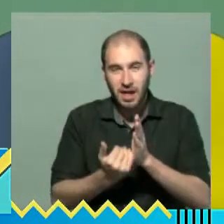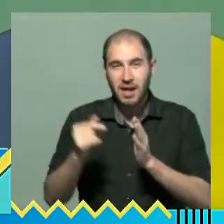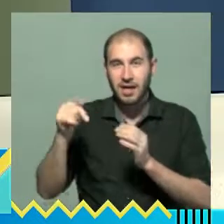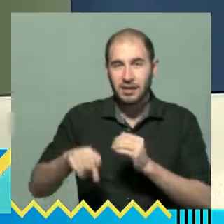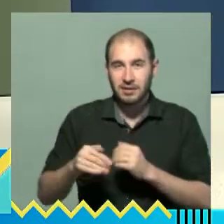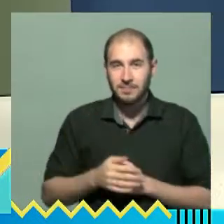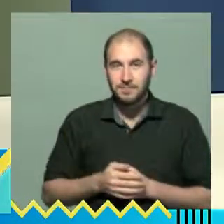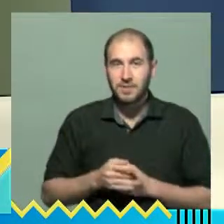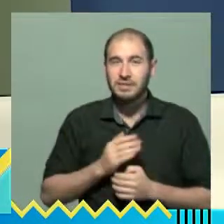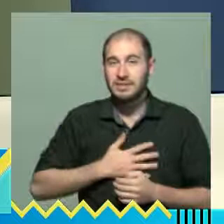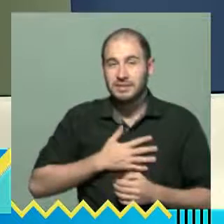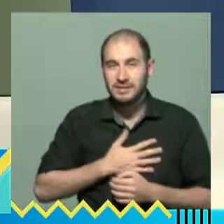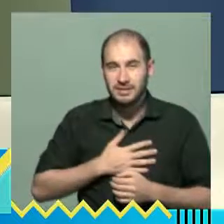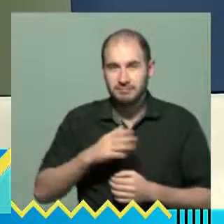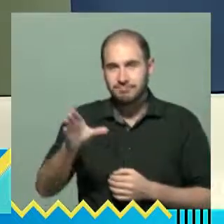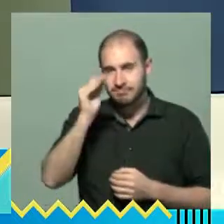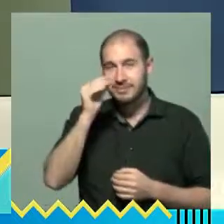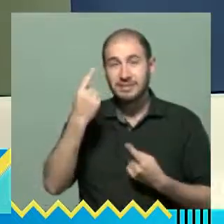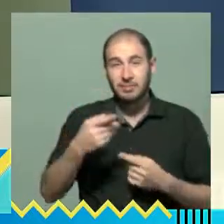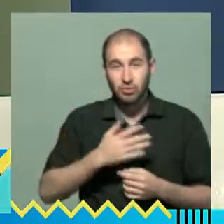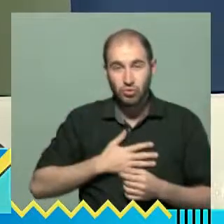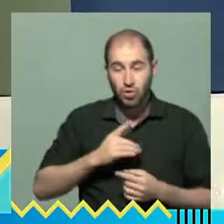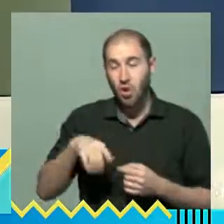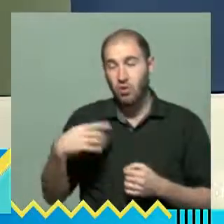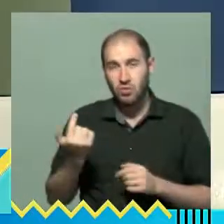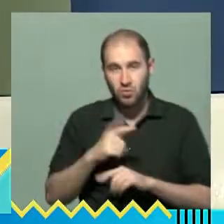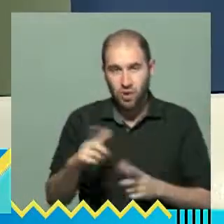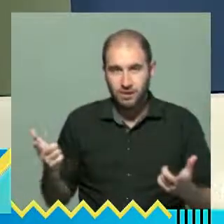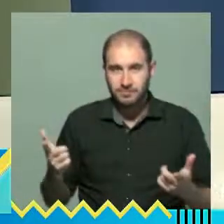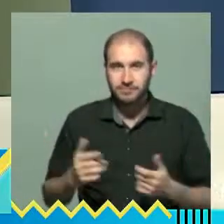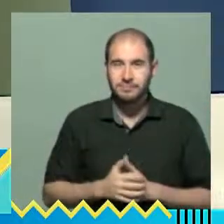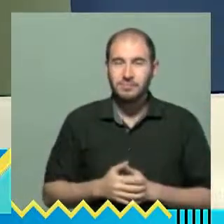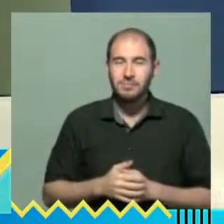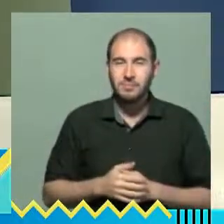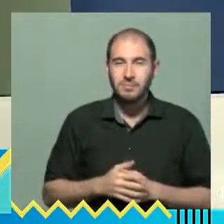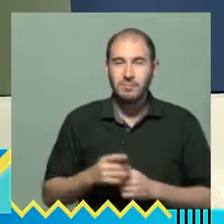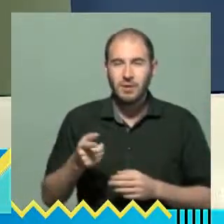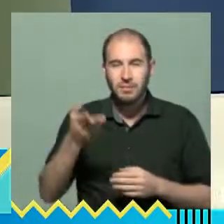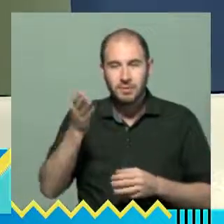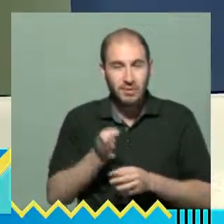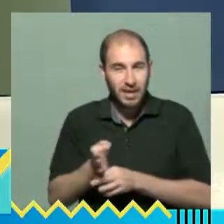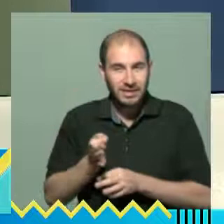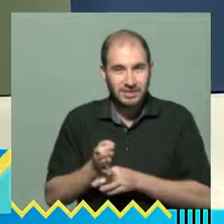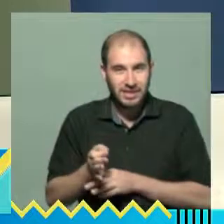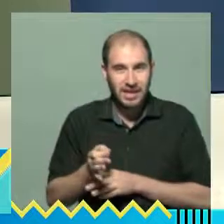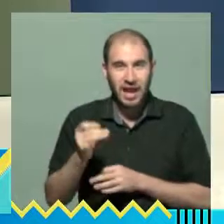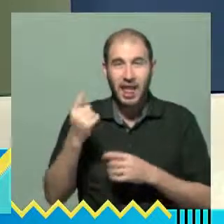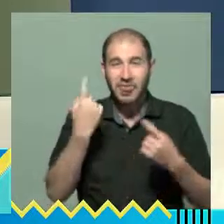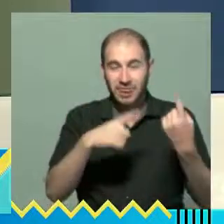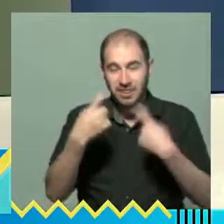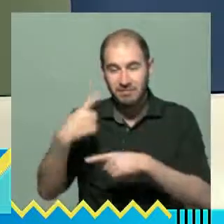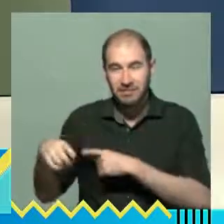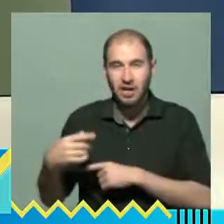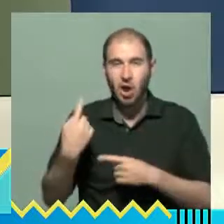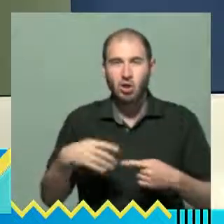sean susceptibles de ser percibidas por nosotros y otras no. Entonces, cuando uno le enseña a la gente que hay una diversidad